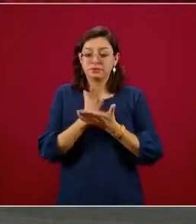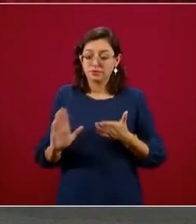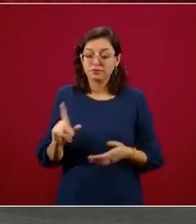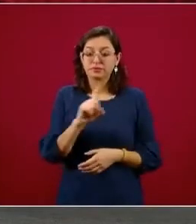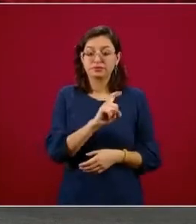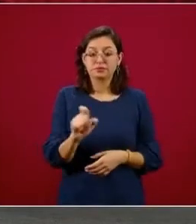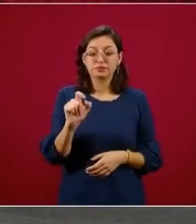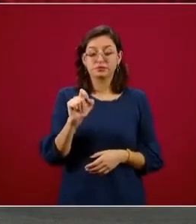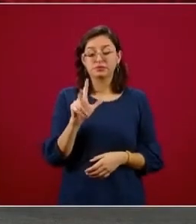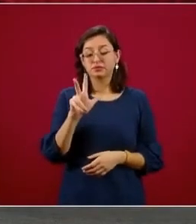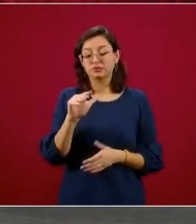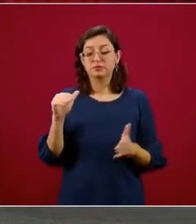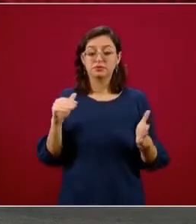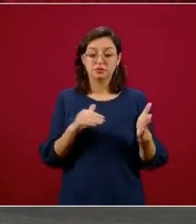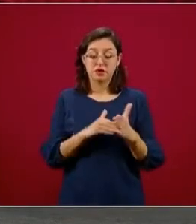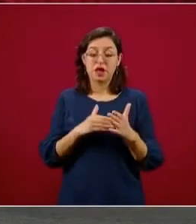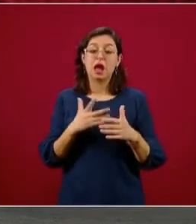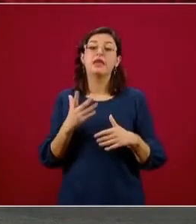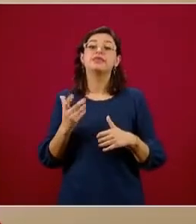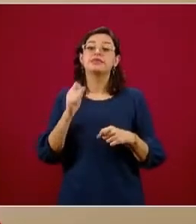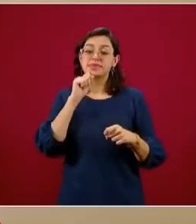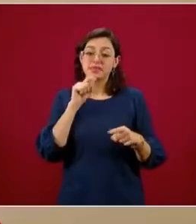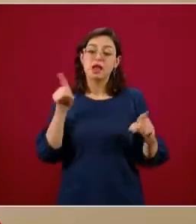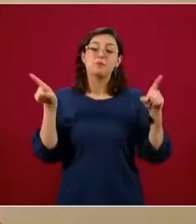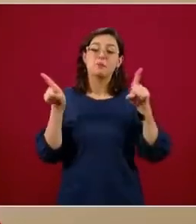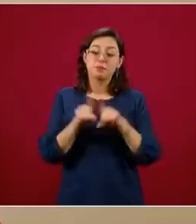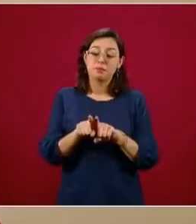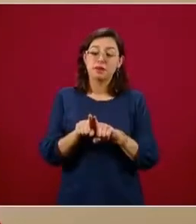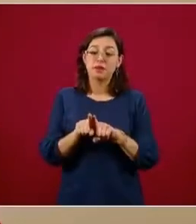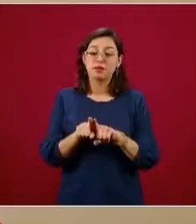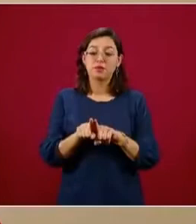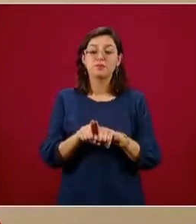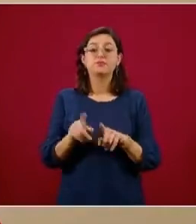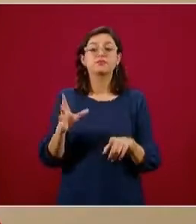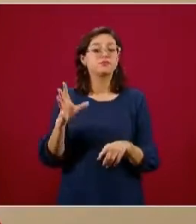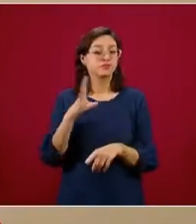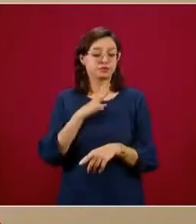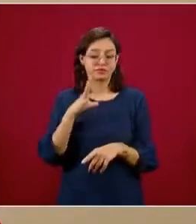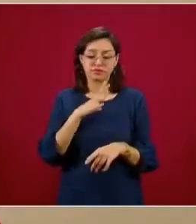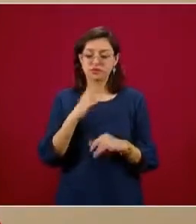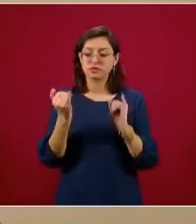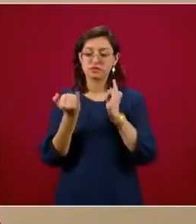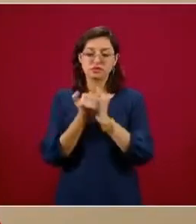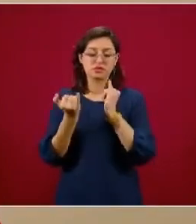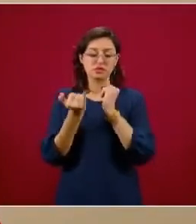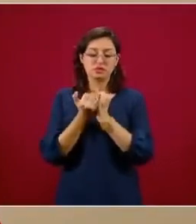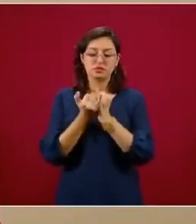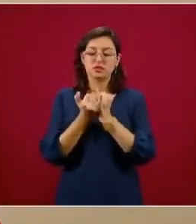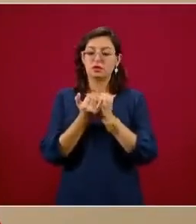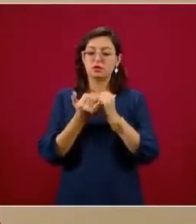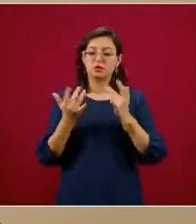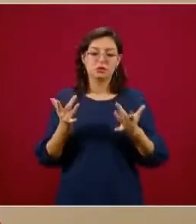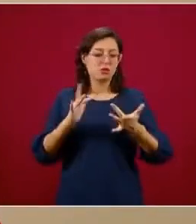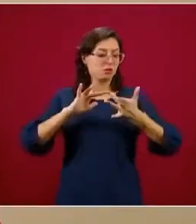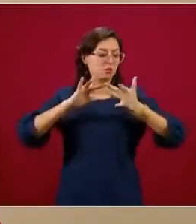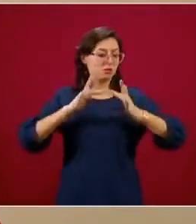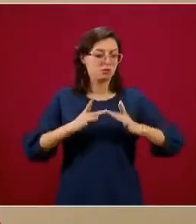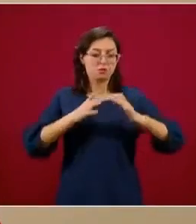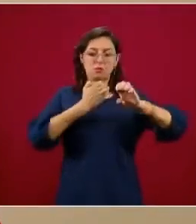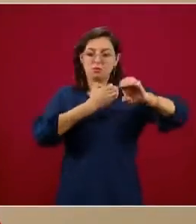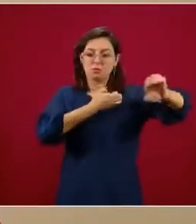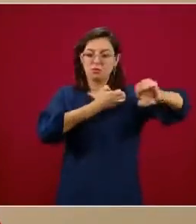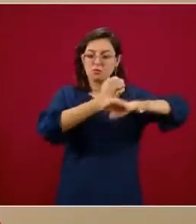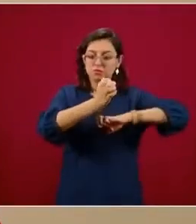han procesado, actualmente se encuentran disponibles y distribuidas también en toda esta red, laboratorios